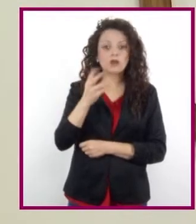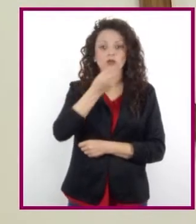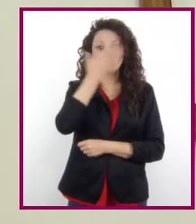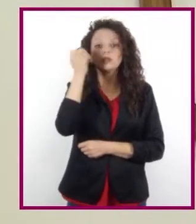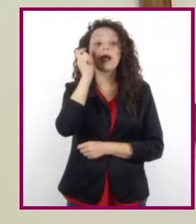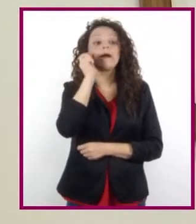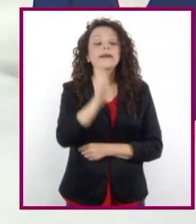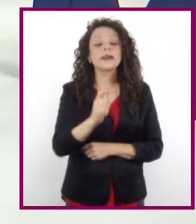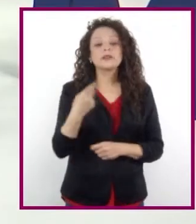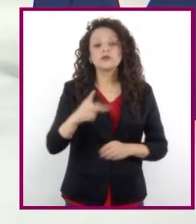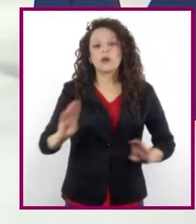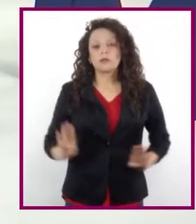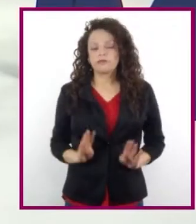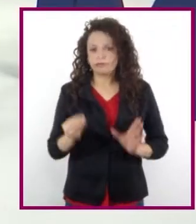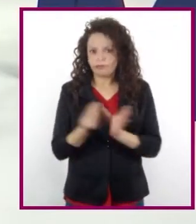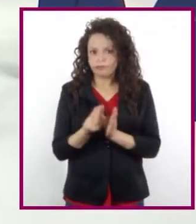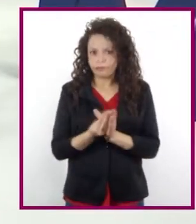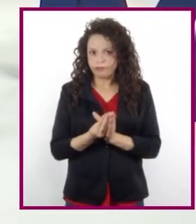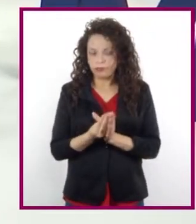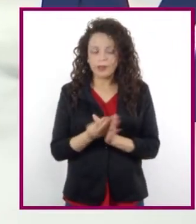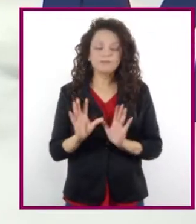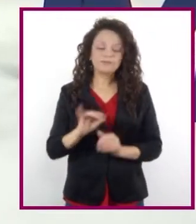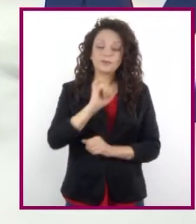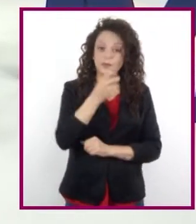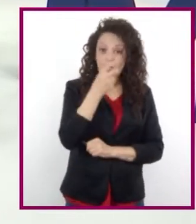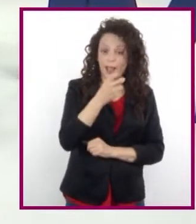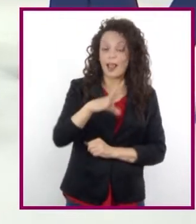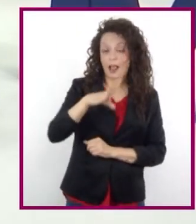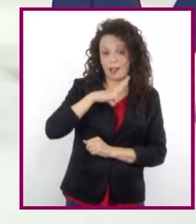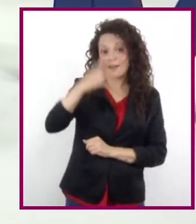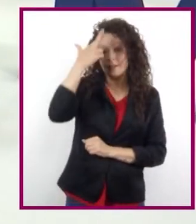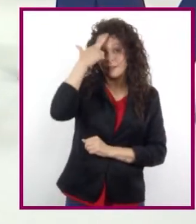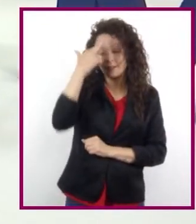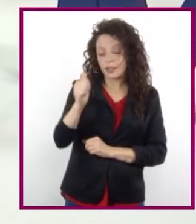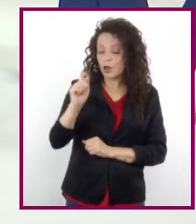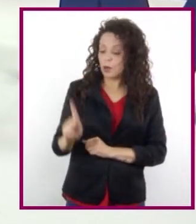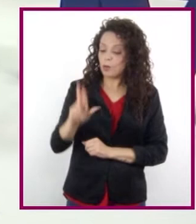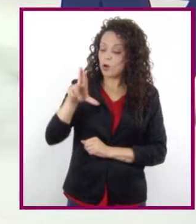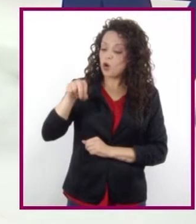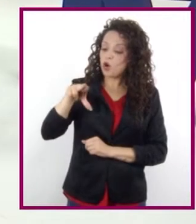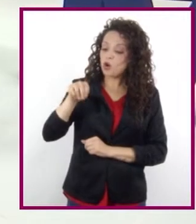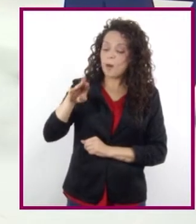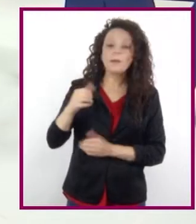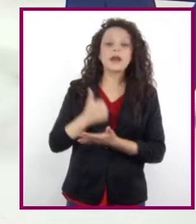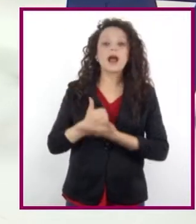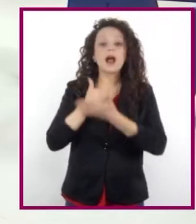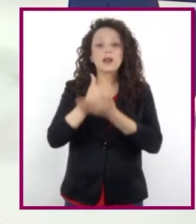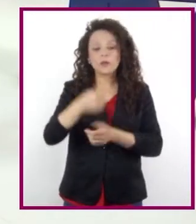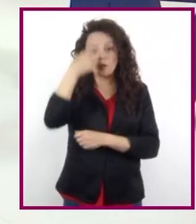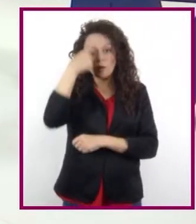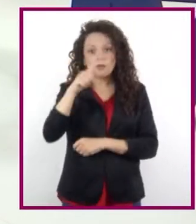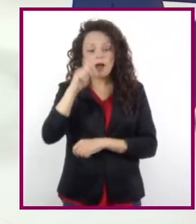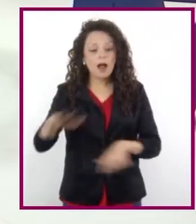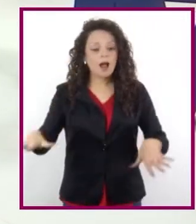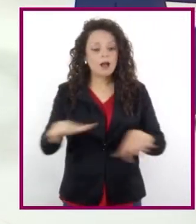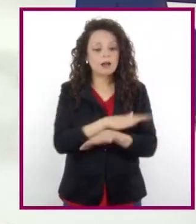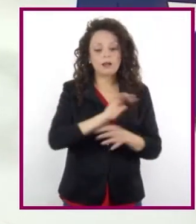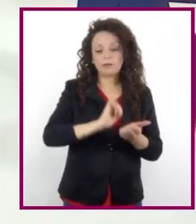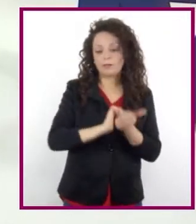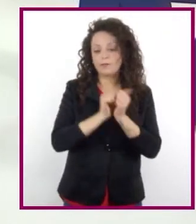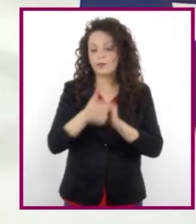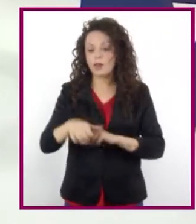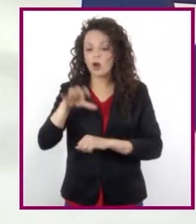especie. En eso tienes razón. Los pronombres nos ayudan a sustituir los sustantivos.